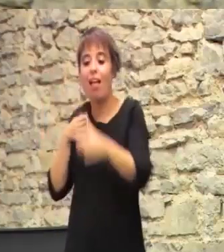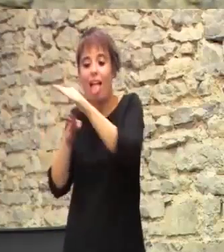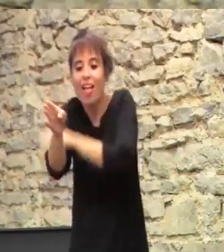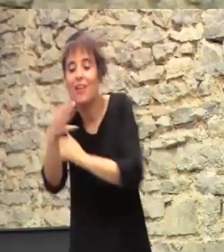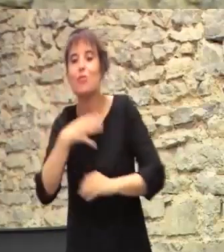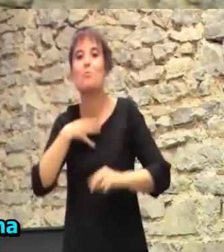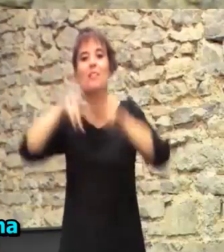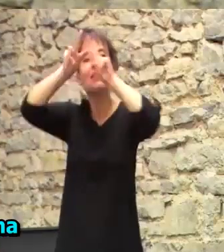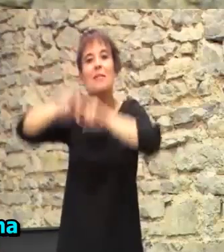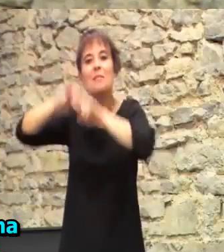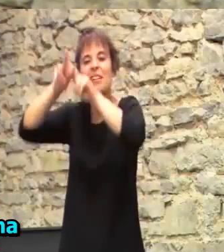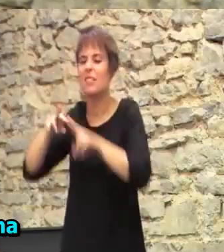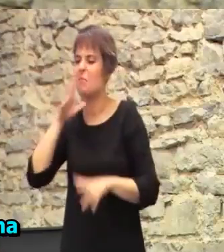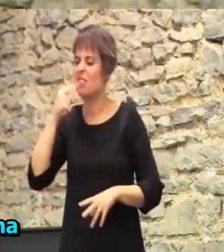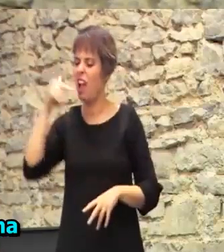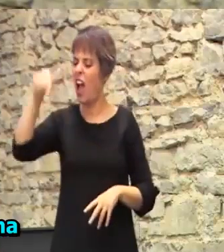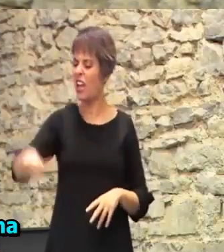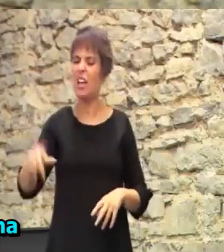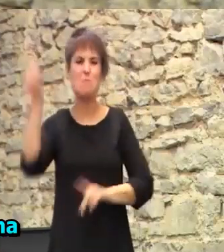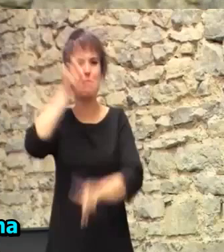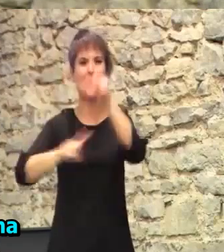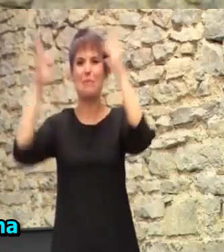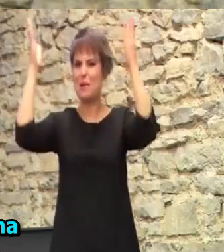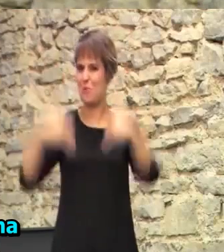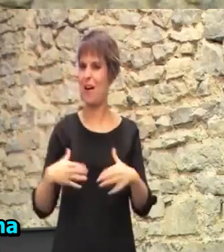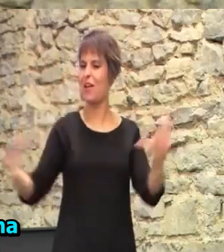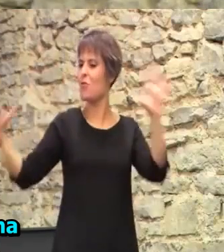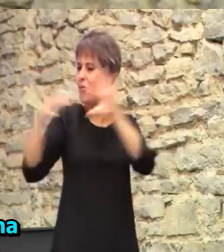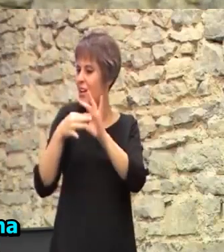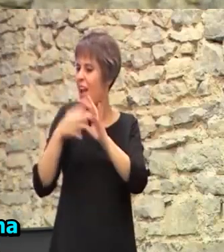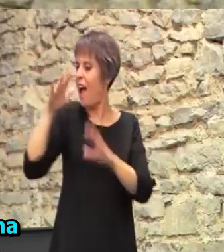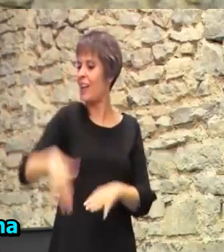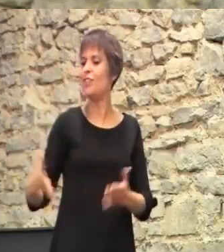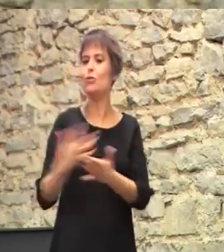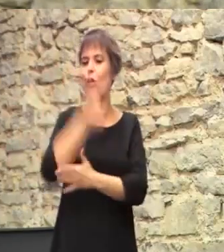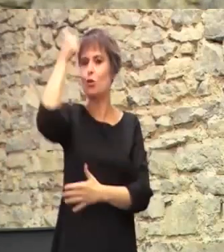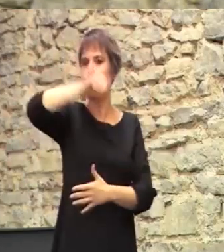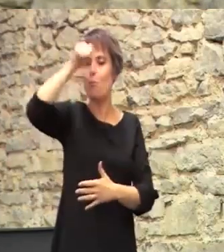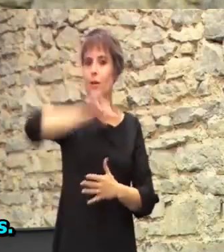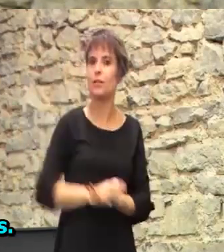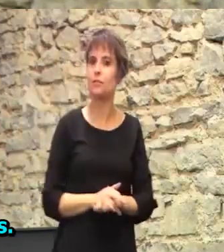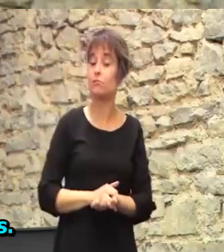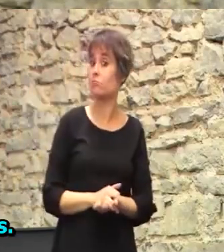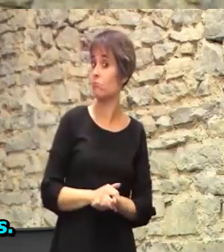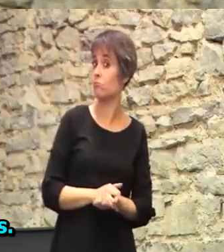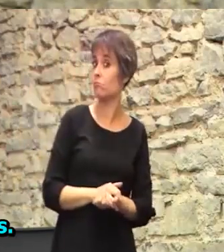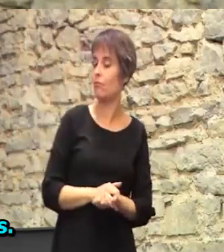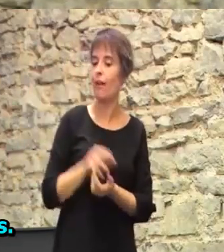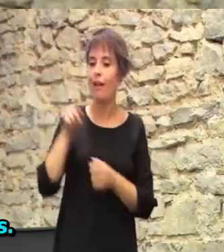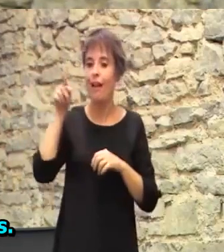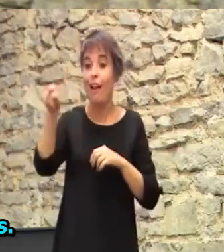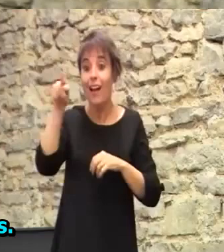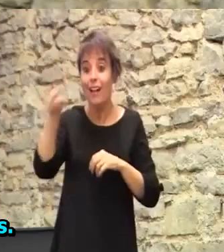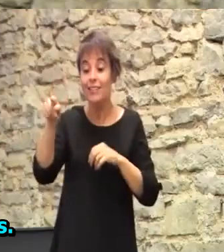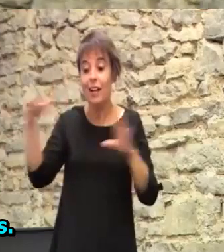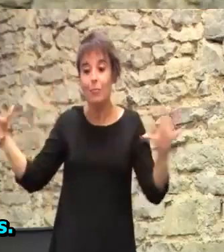entrar a hacer la investigación precia no aquí no hay ningún problema de conciliación si aquí son los todos hombres como que esos